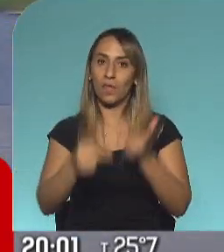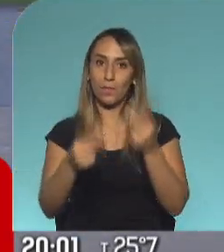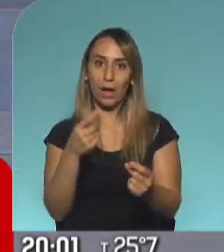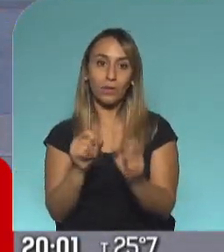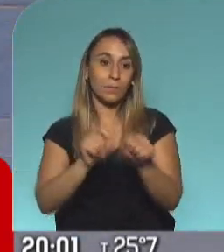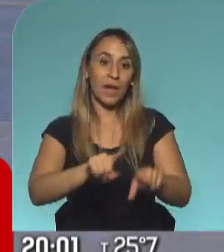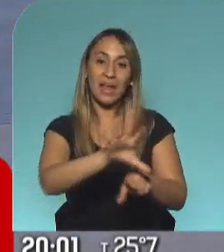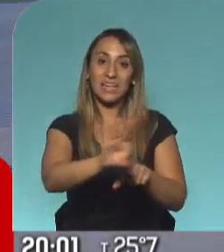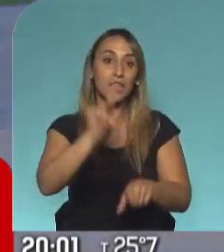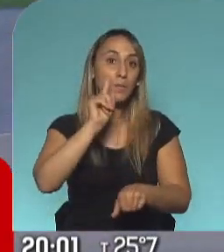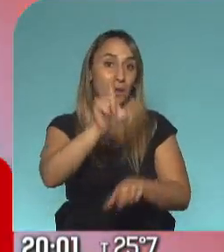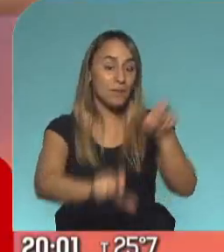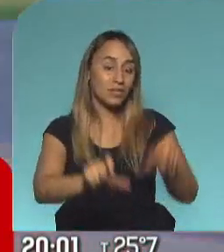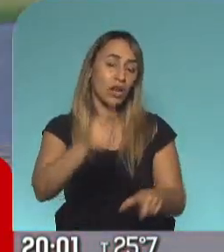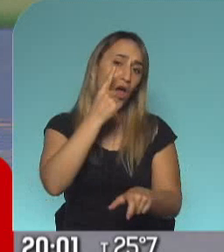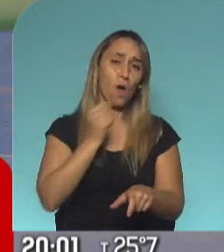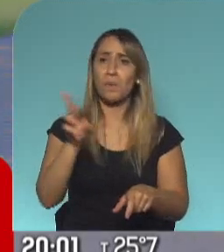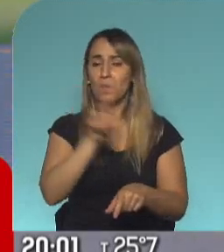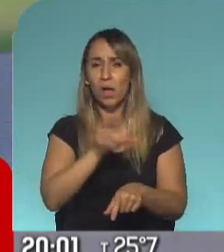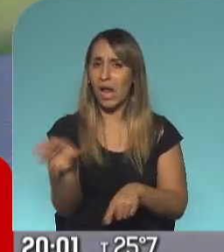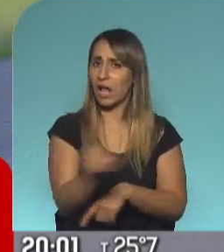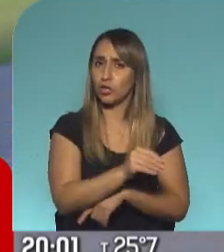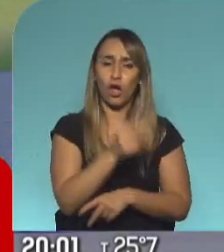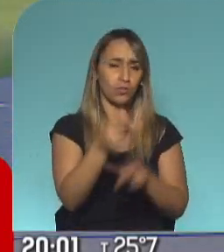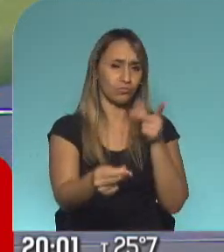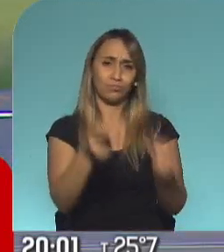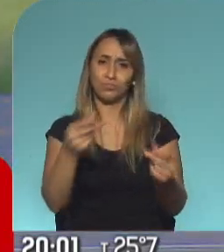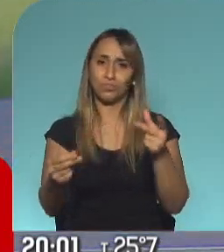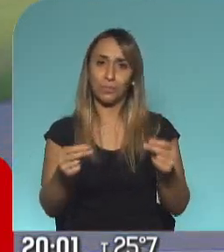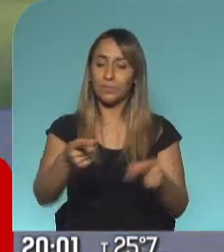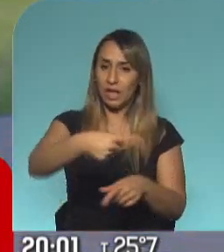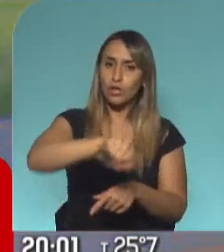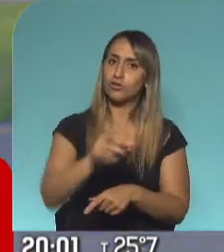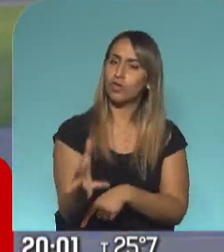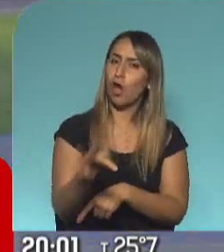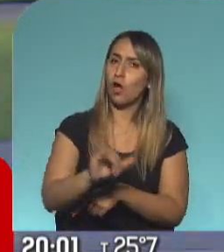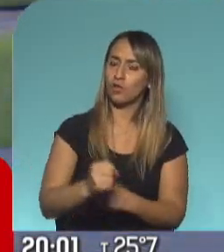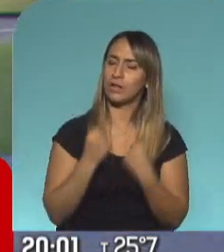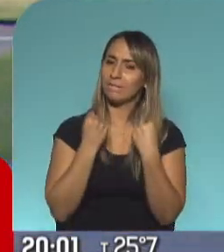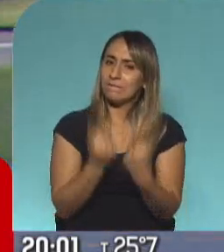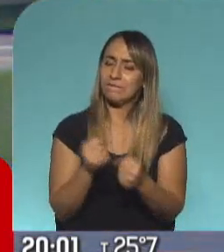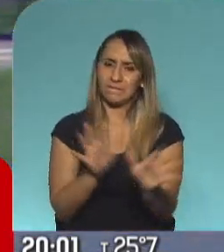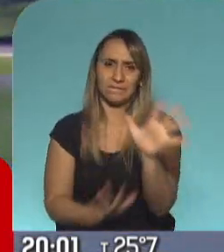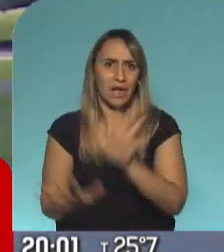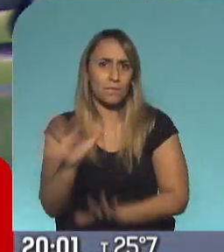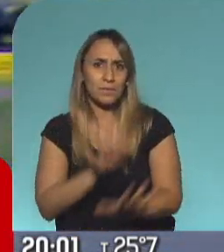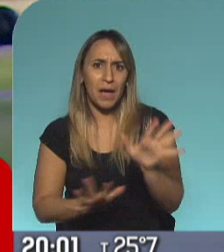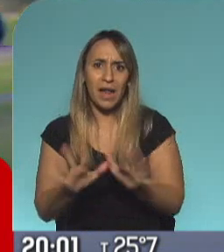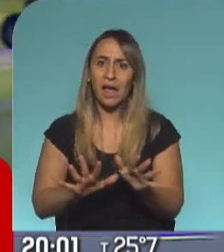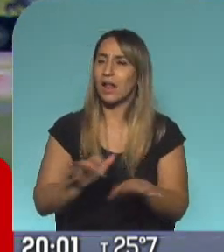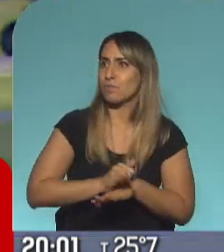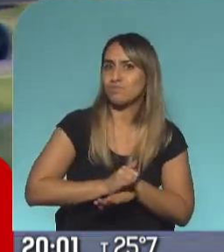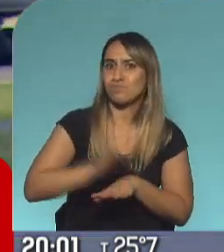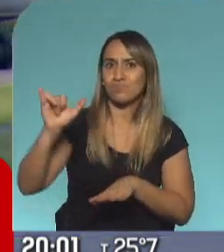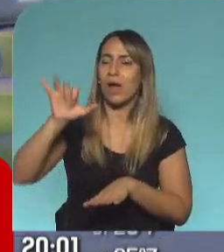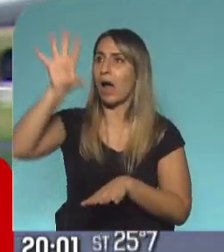500.000 personas. Decíamos, hombres y mujeres que todos los días se esfuerzan para que estos vuelos sean posibles, para terminar con esta pandemia